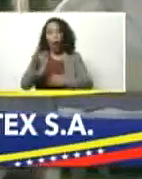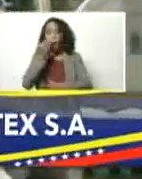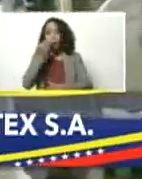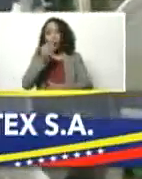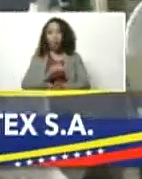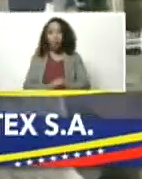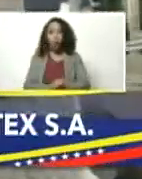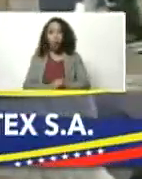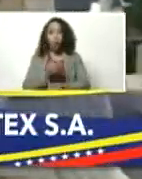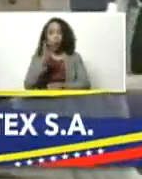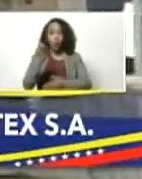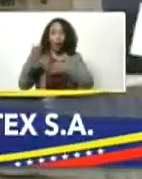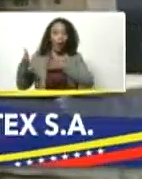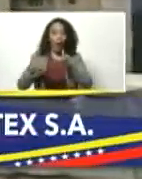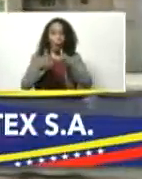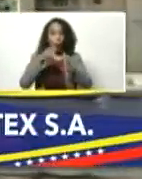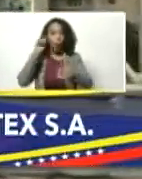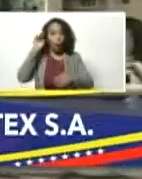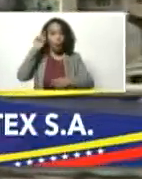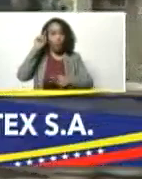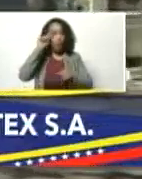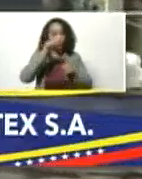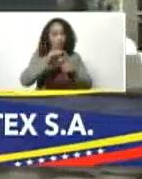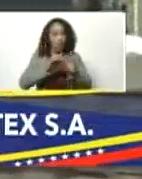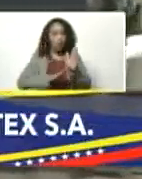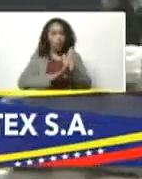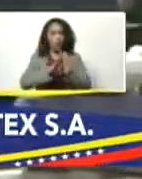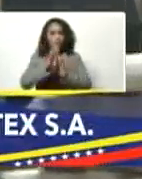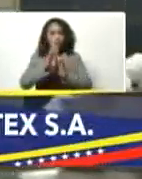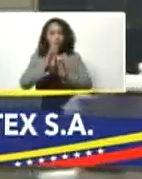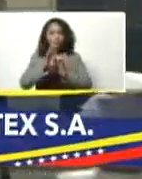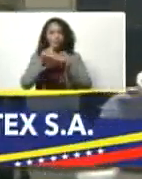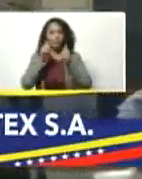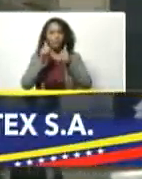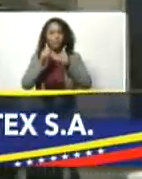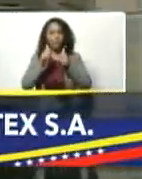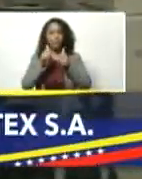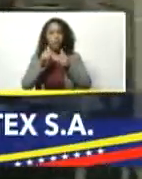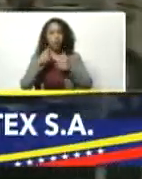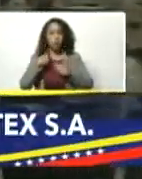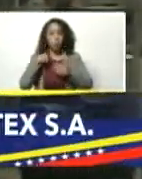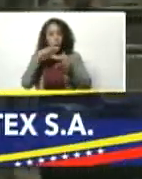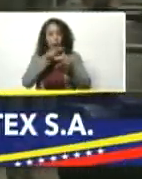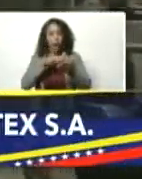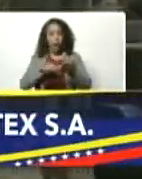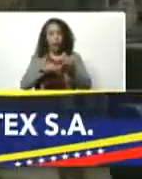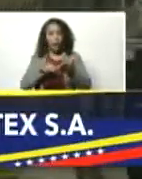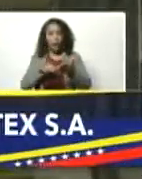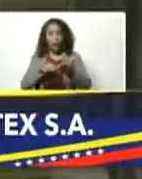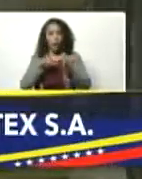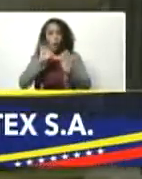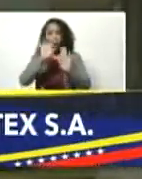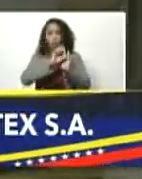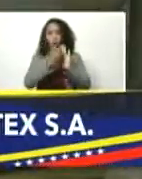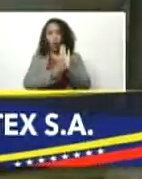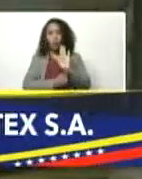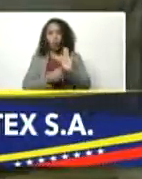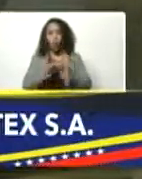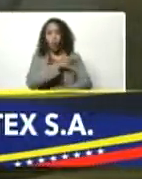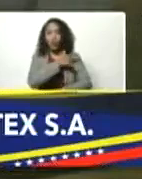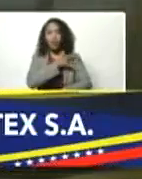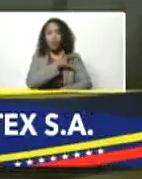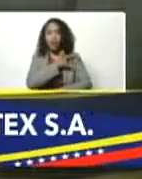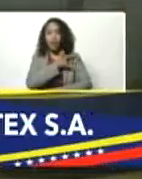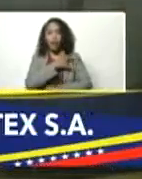camino correcto, presidente. Acabo de leer un documento emitido por la Universidad de Harvard, donde dice que